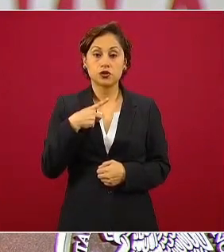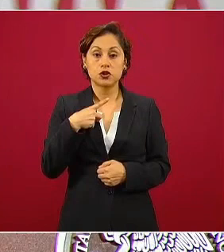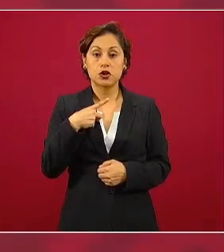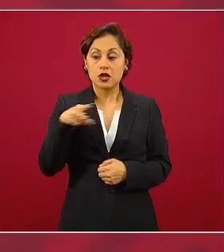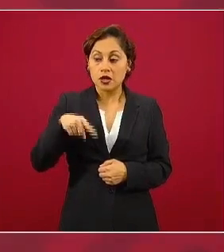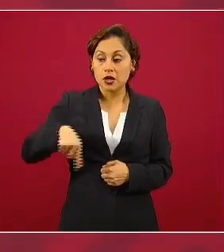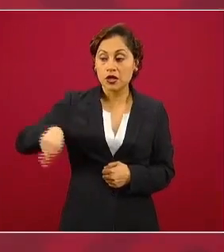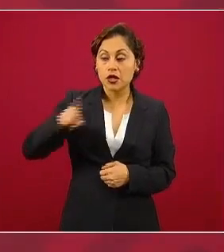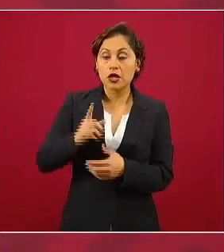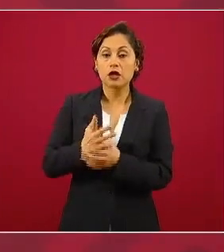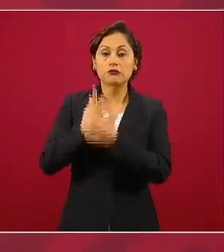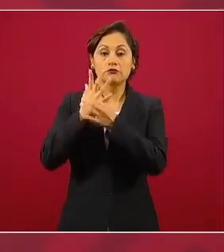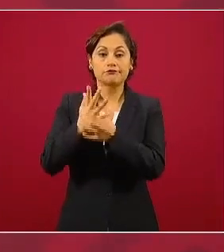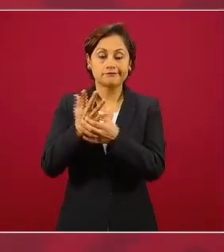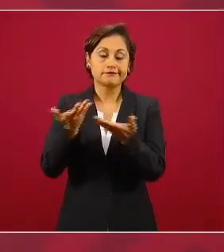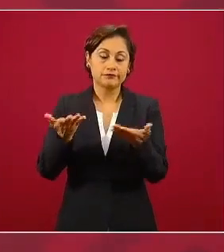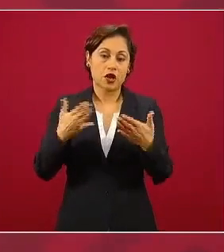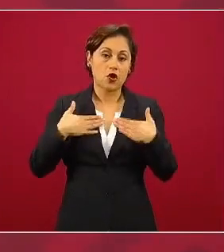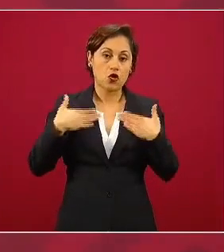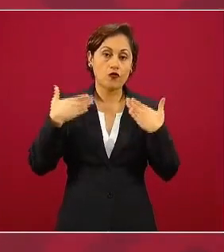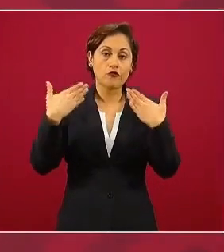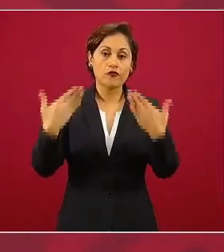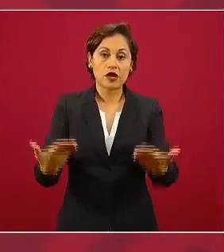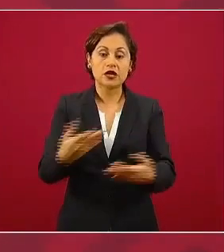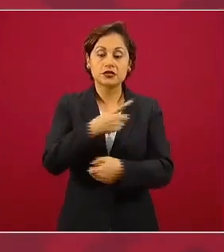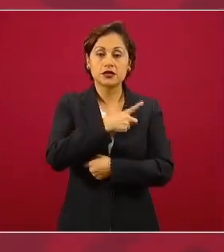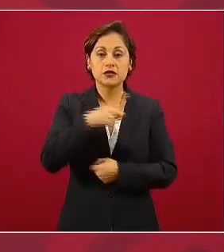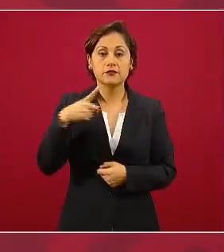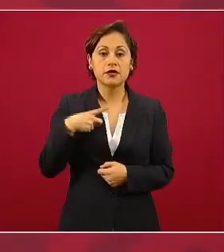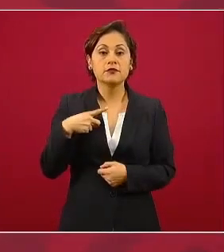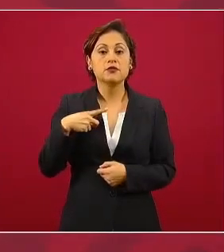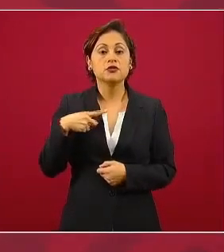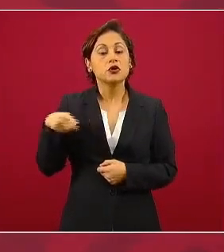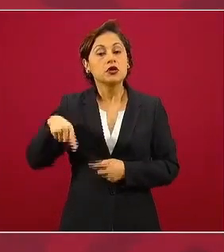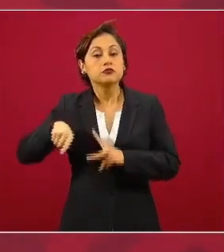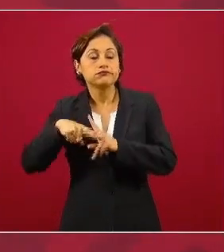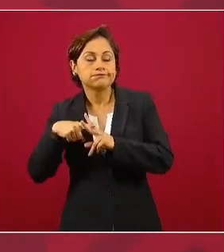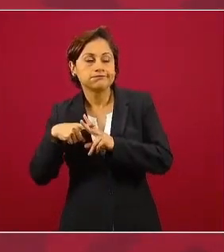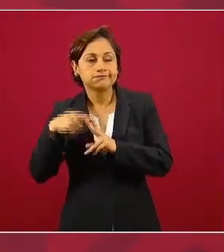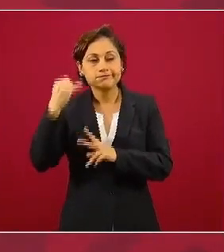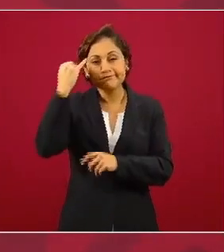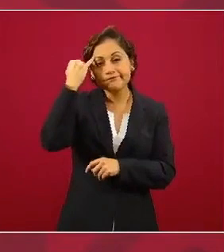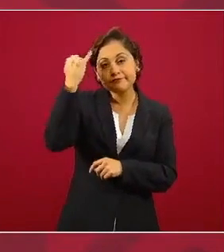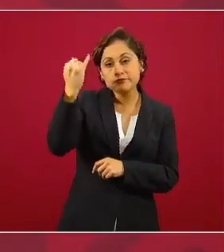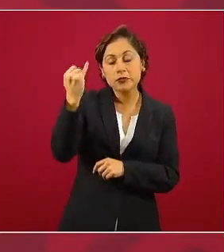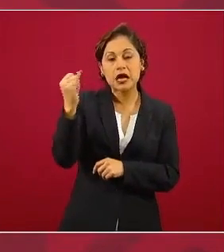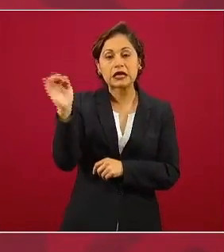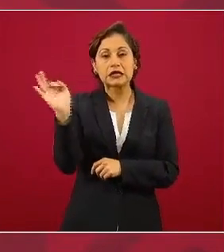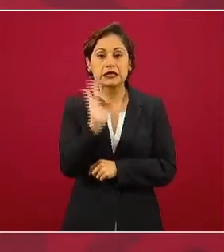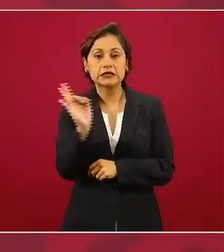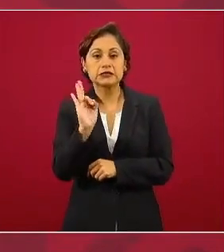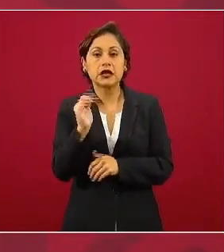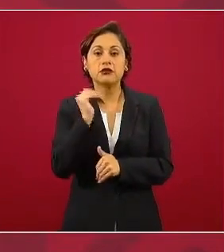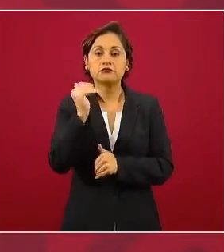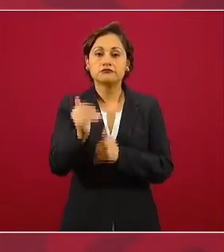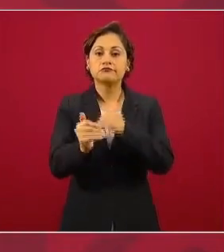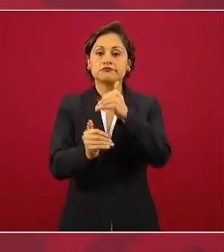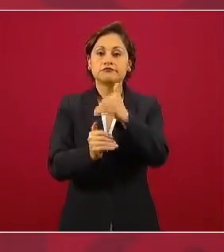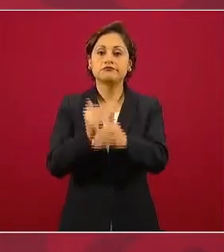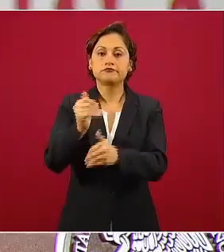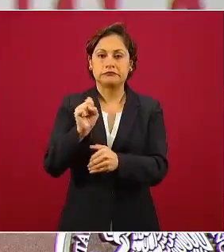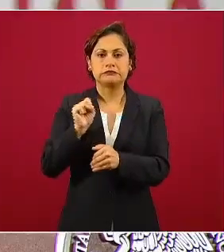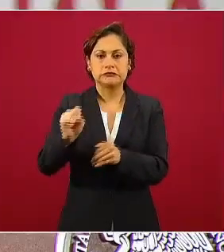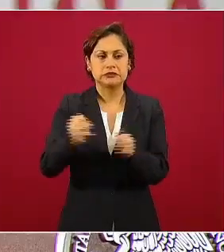de que sí vamos a ir avanzando. Ya se está